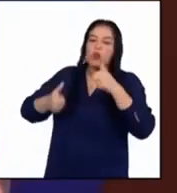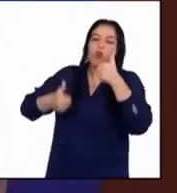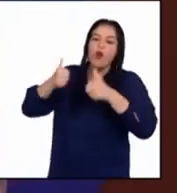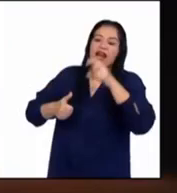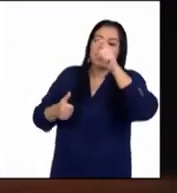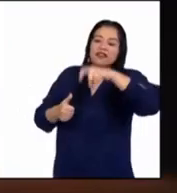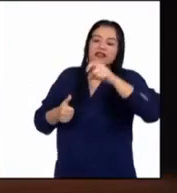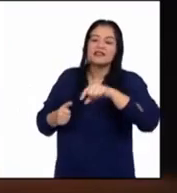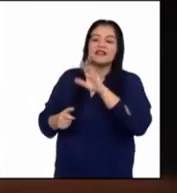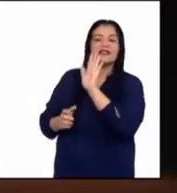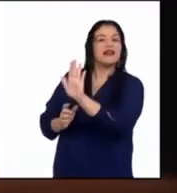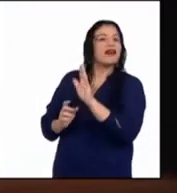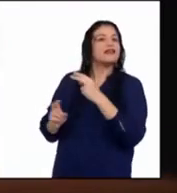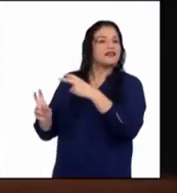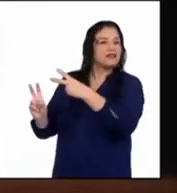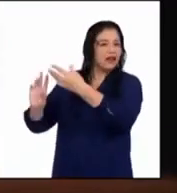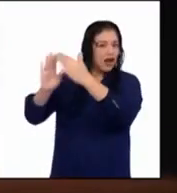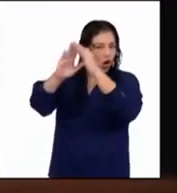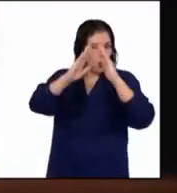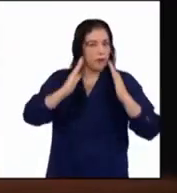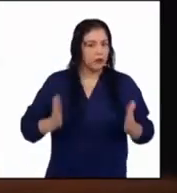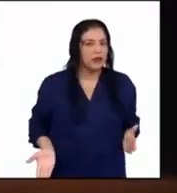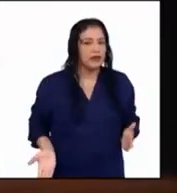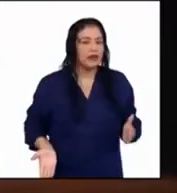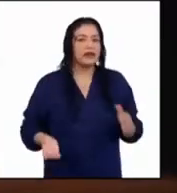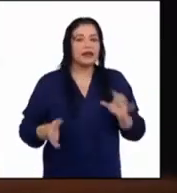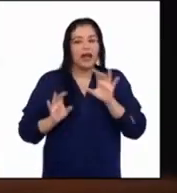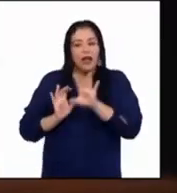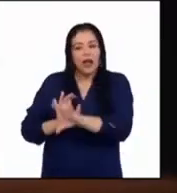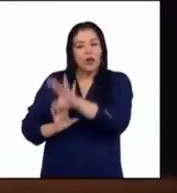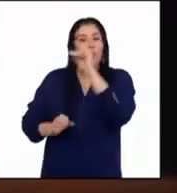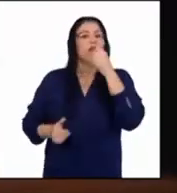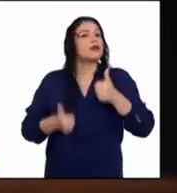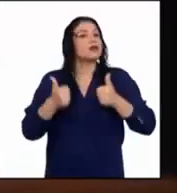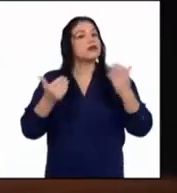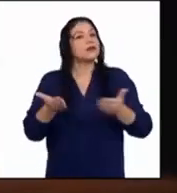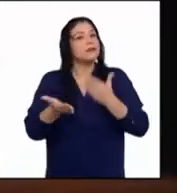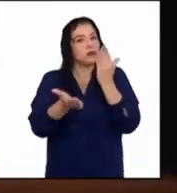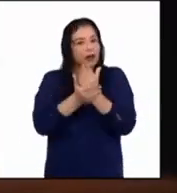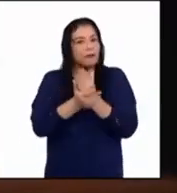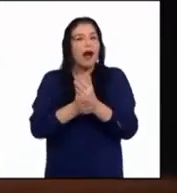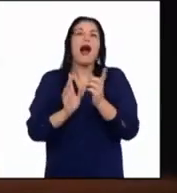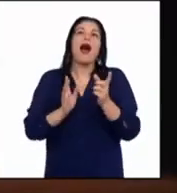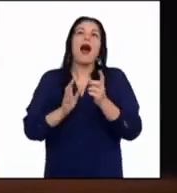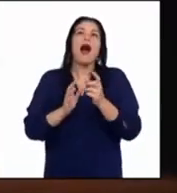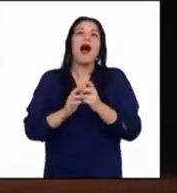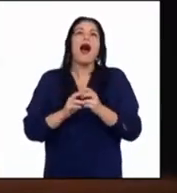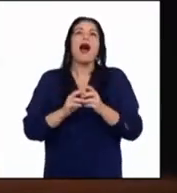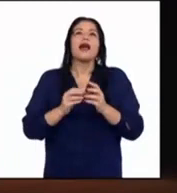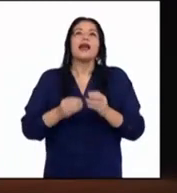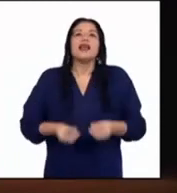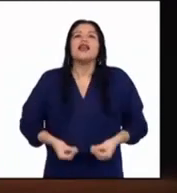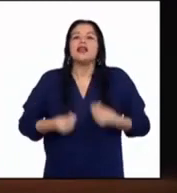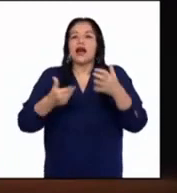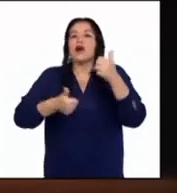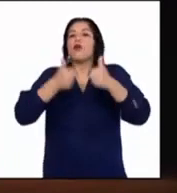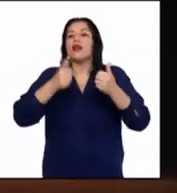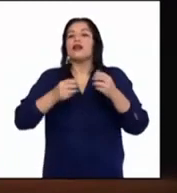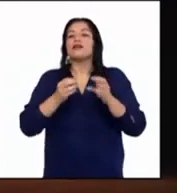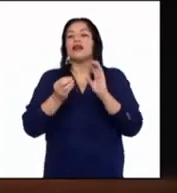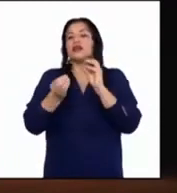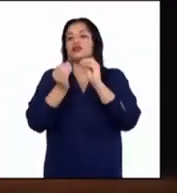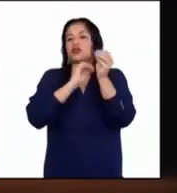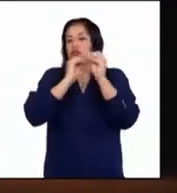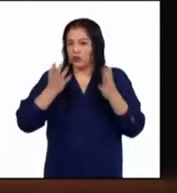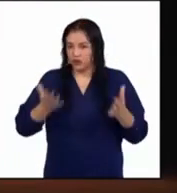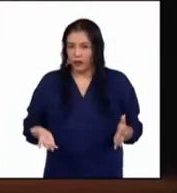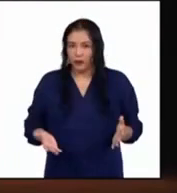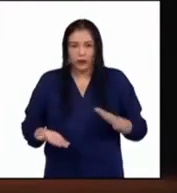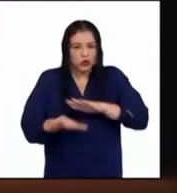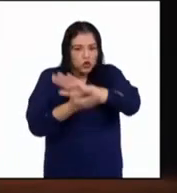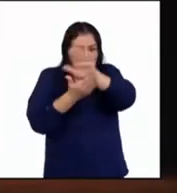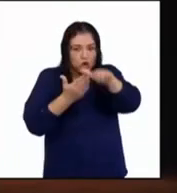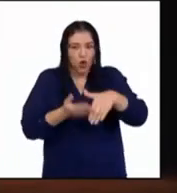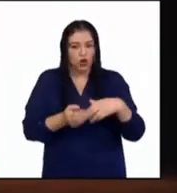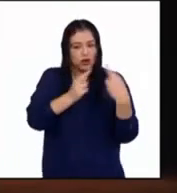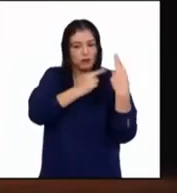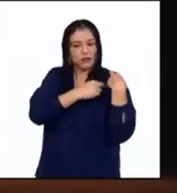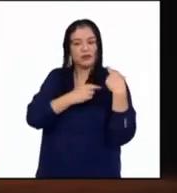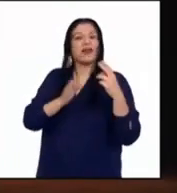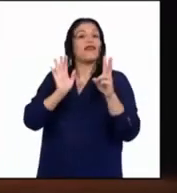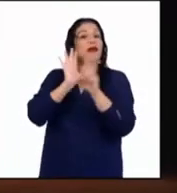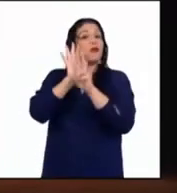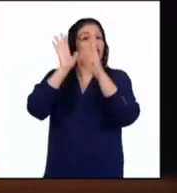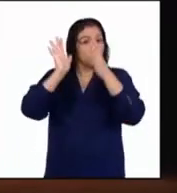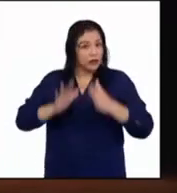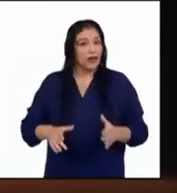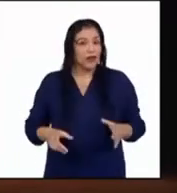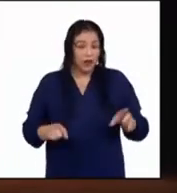de la comunidad, identifica la problemática y formula la solución. Todo lo hace el voluntario. Y no solamente eso, sino que el voluntario